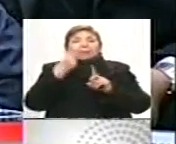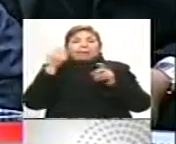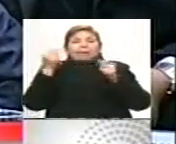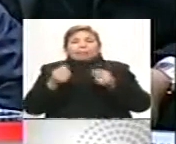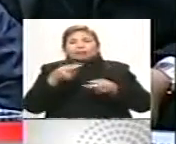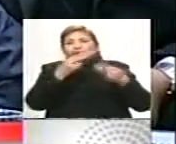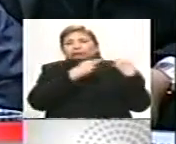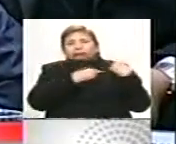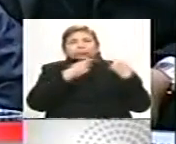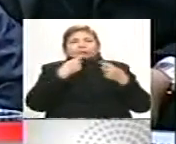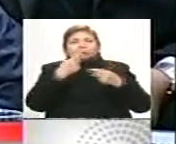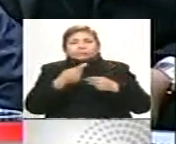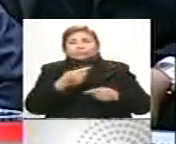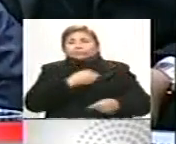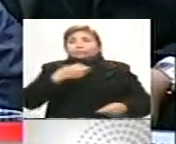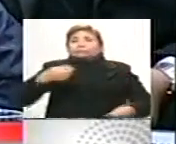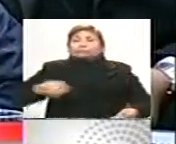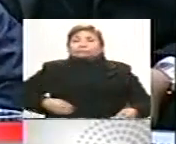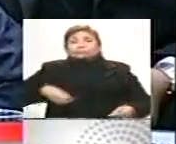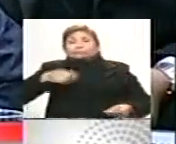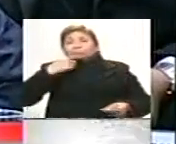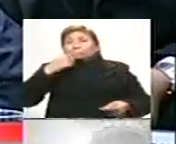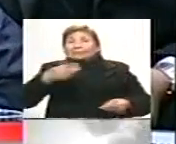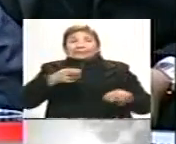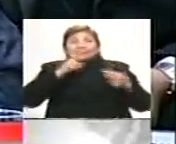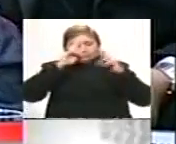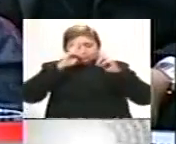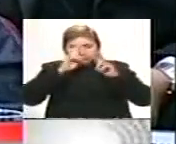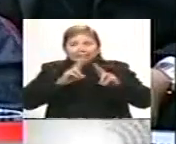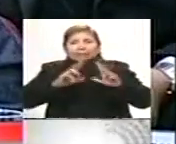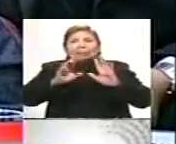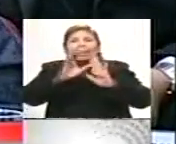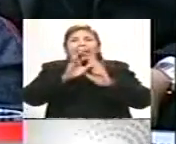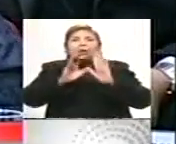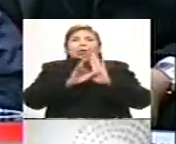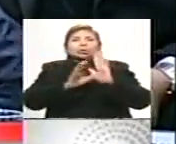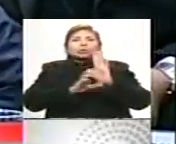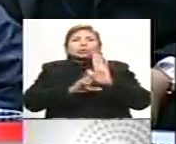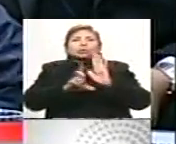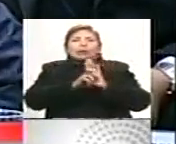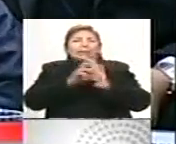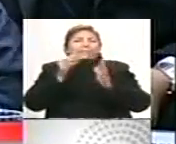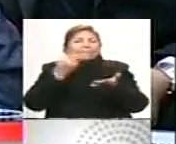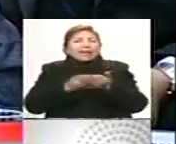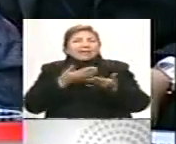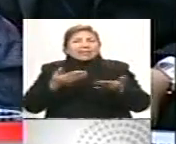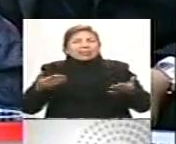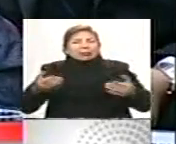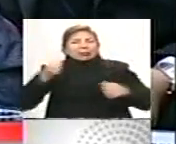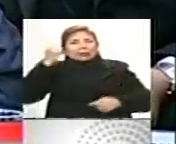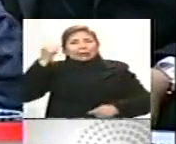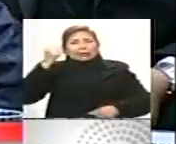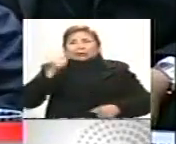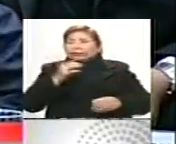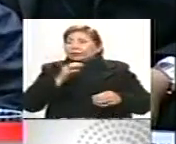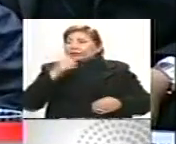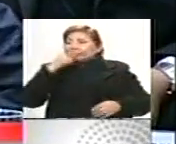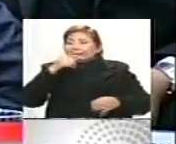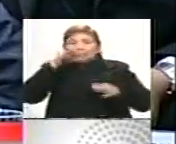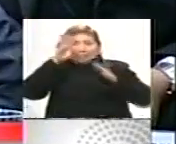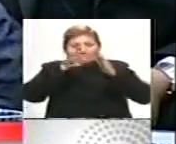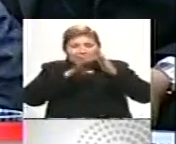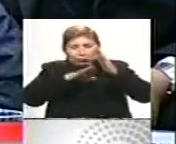del presidente de la República es el respeto a la Constitución, la materialización de los derechos fundamentales. Y de ahí para